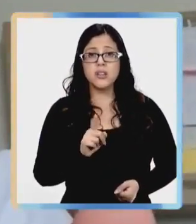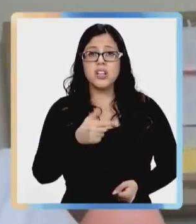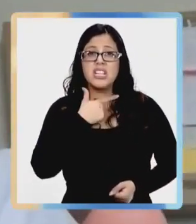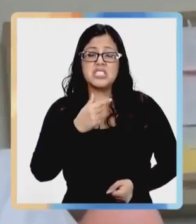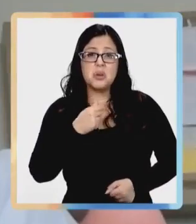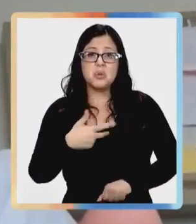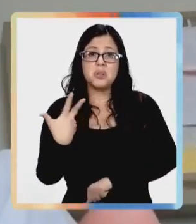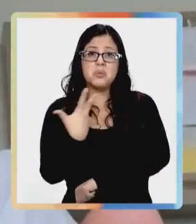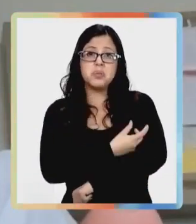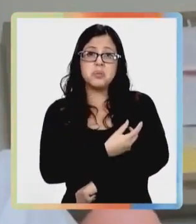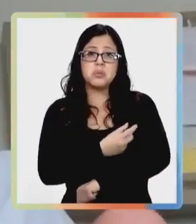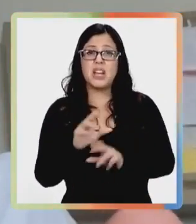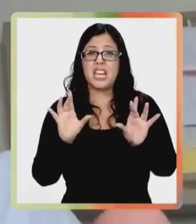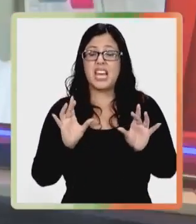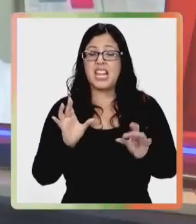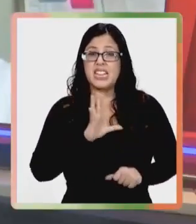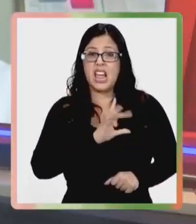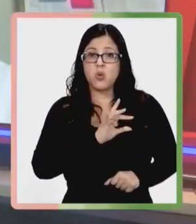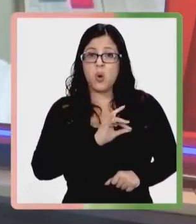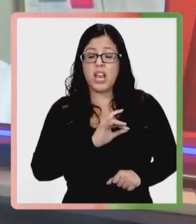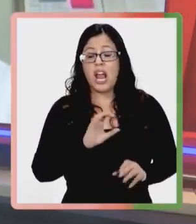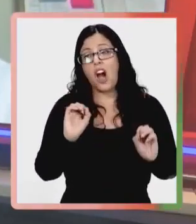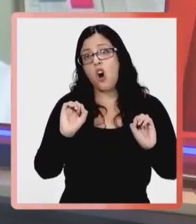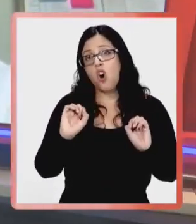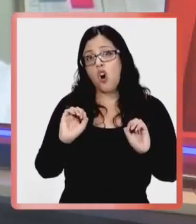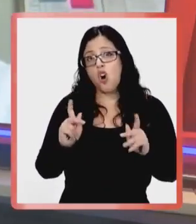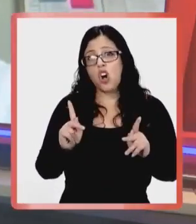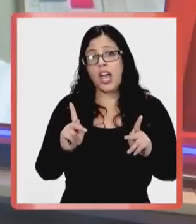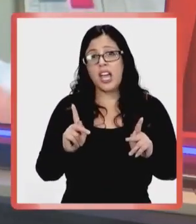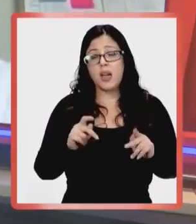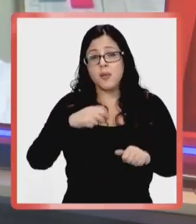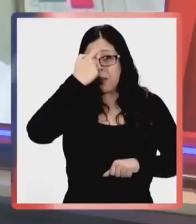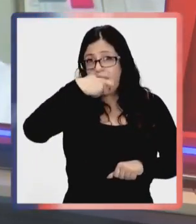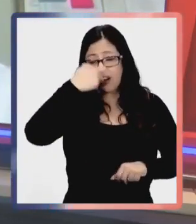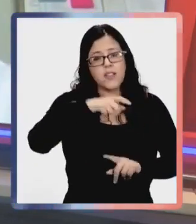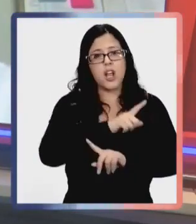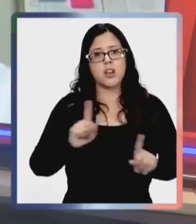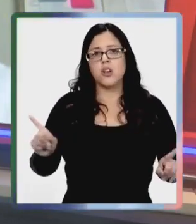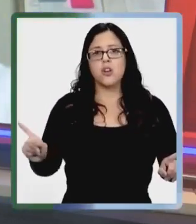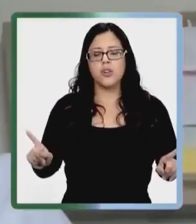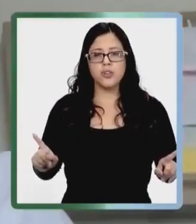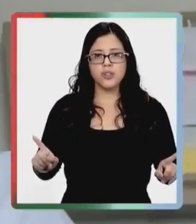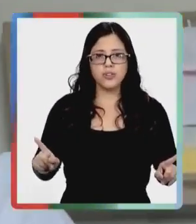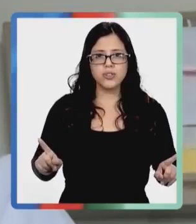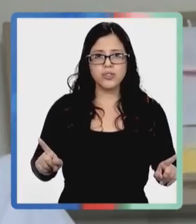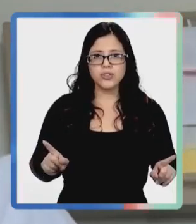encanta pincharse en un glúteo y que le duela harto, bueno, que lo haga. Pero para el resfrío no tiene